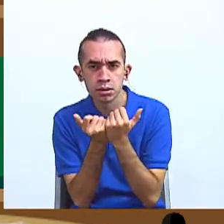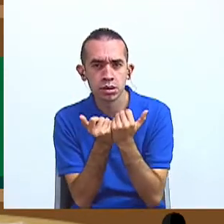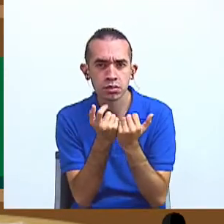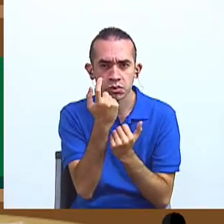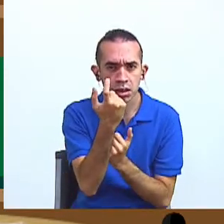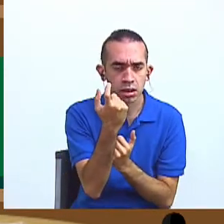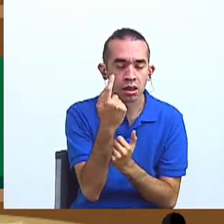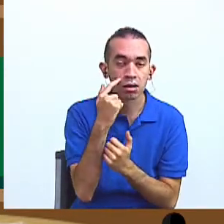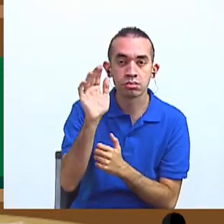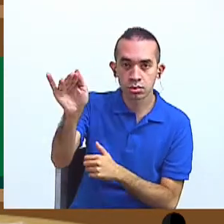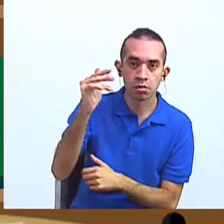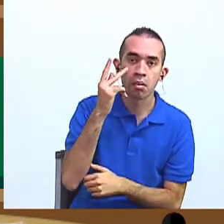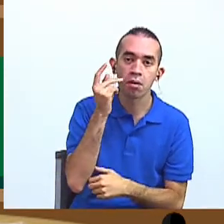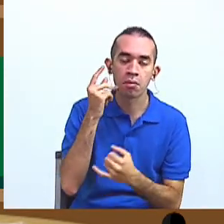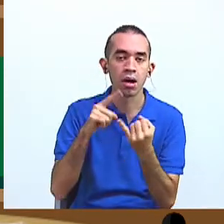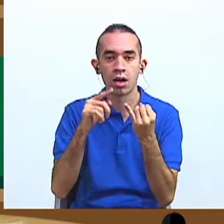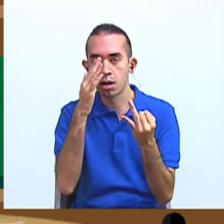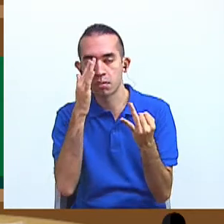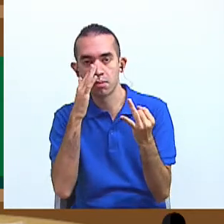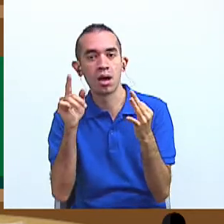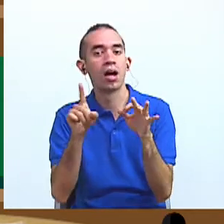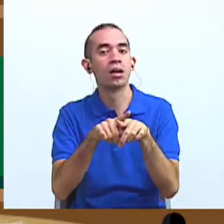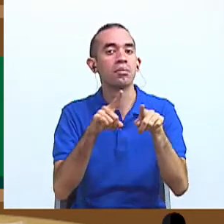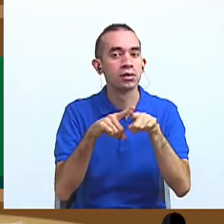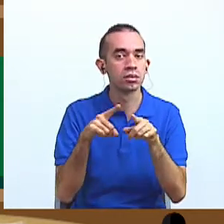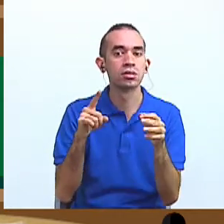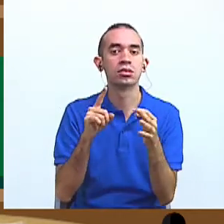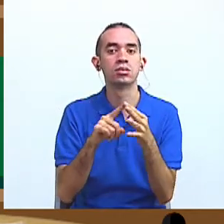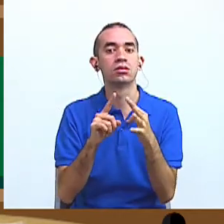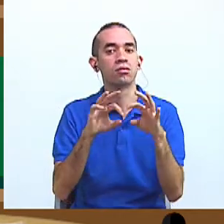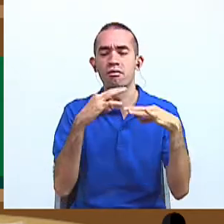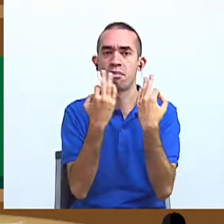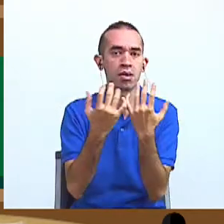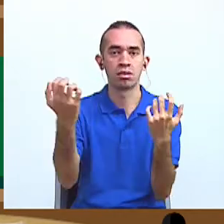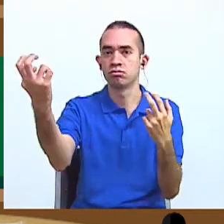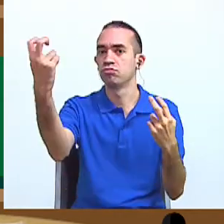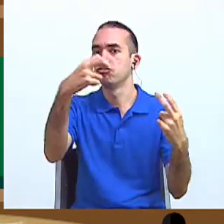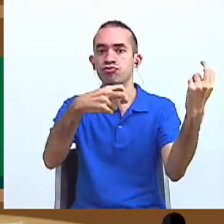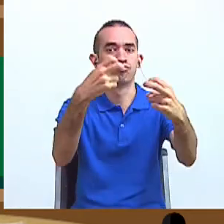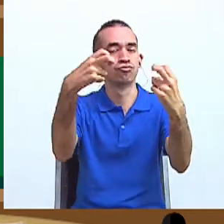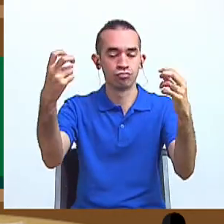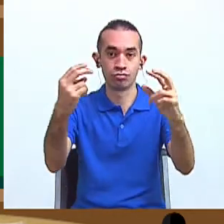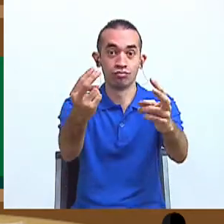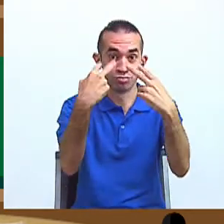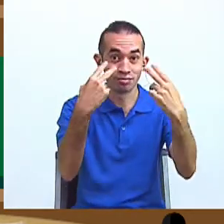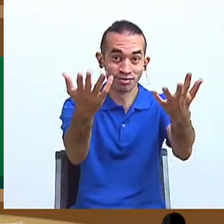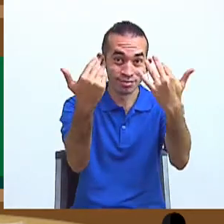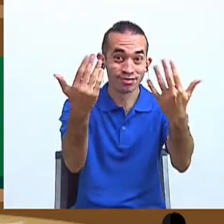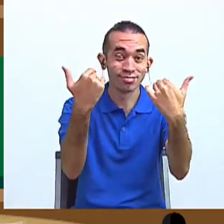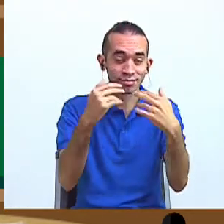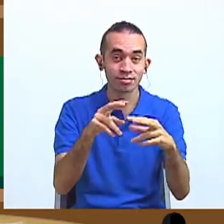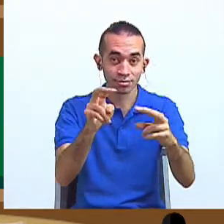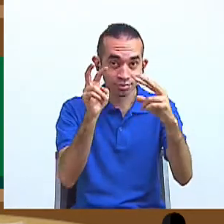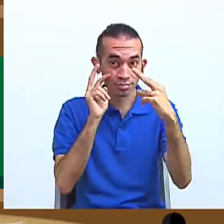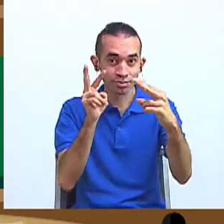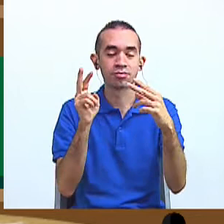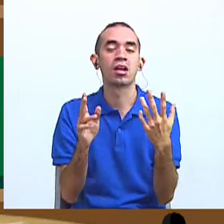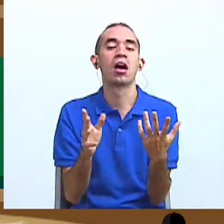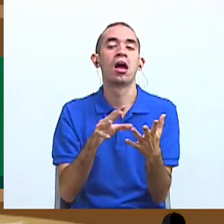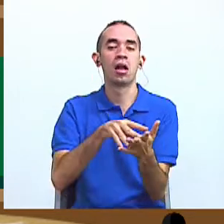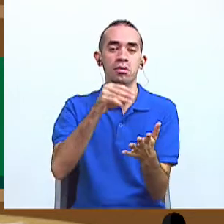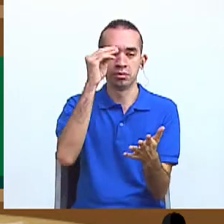A ver, papá, mamá, hermanos, familia, todos, vengan, acérquense. Sí, vamos a compartir juntos este proceso de